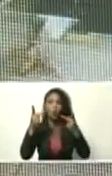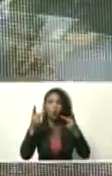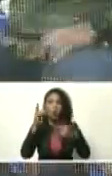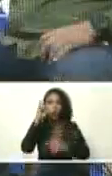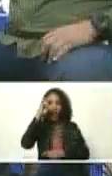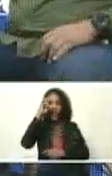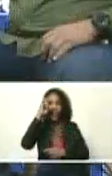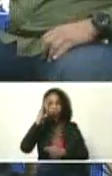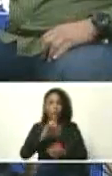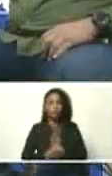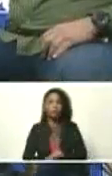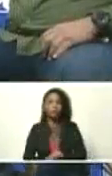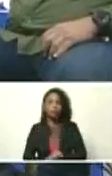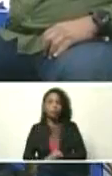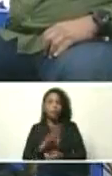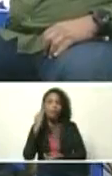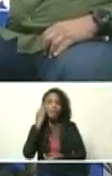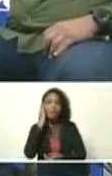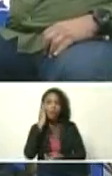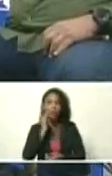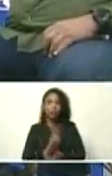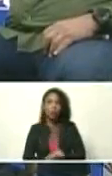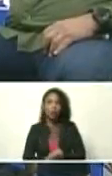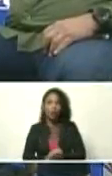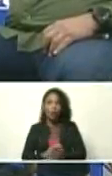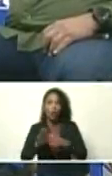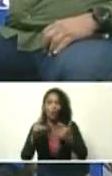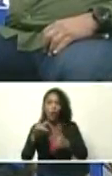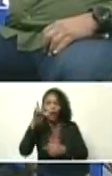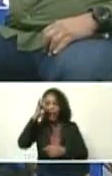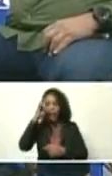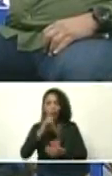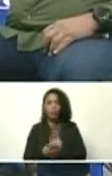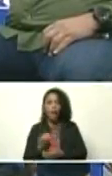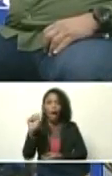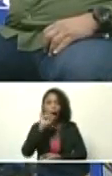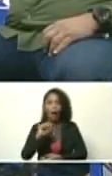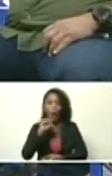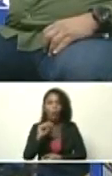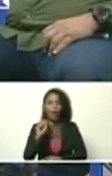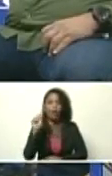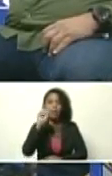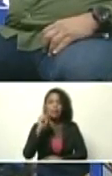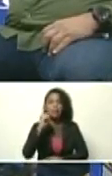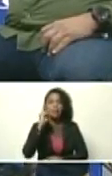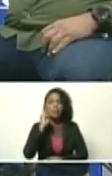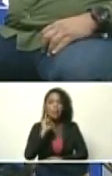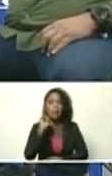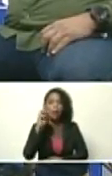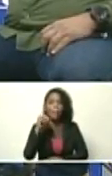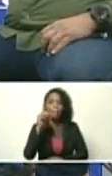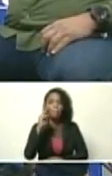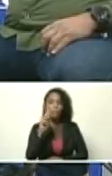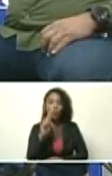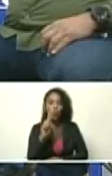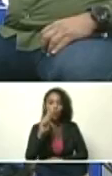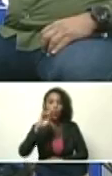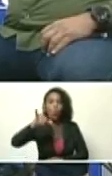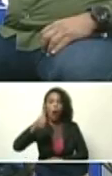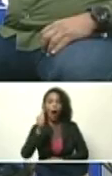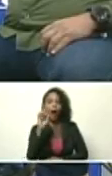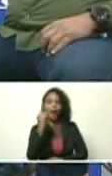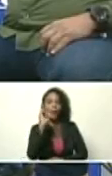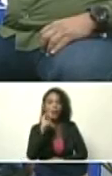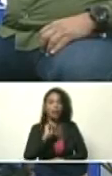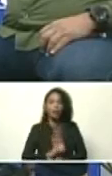Instagram, por Facebook. ¿Cuál es la cuenta de Instagram? Arroba Simon Harry, estamos como arroba Simon Harry.